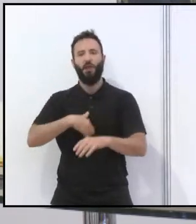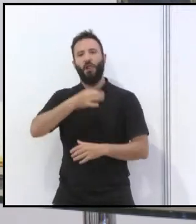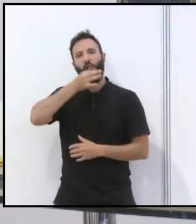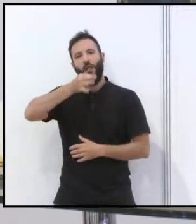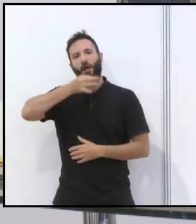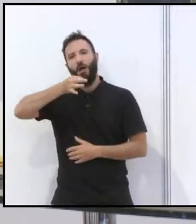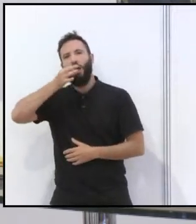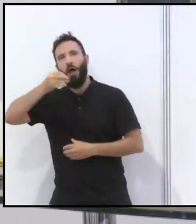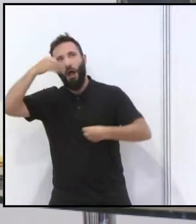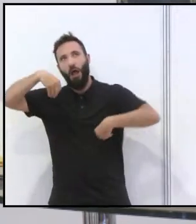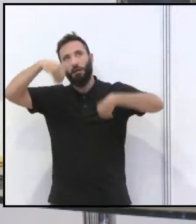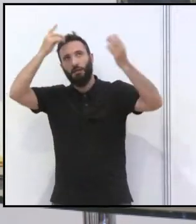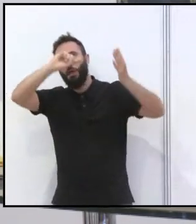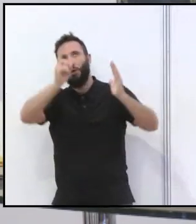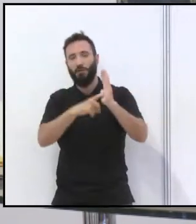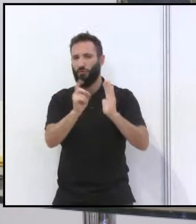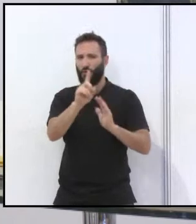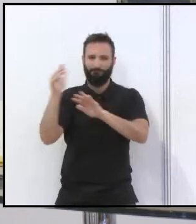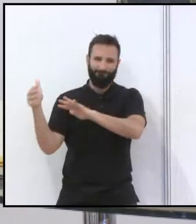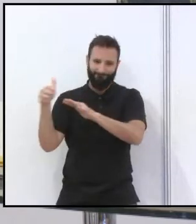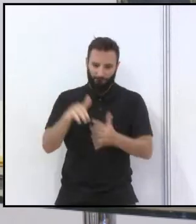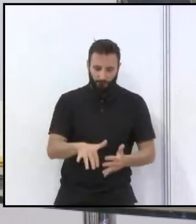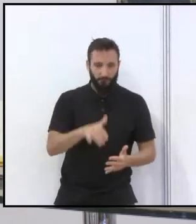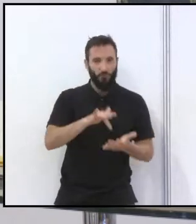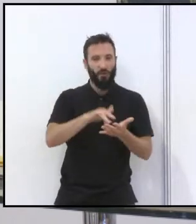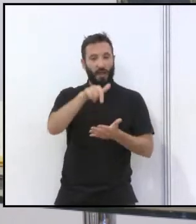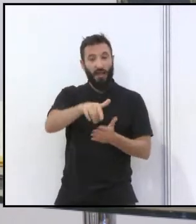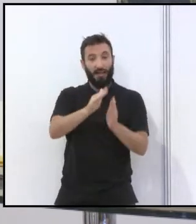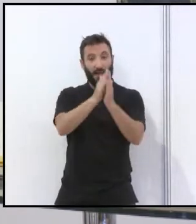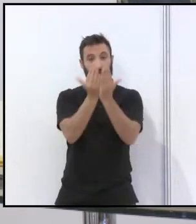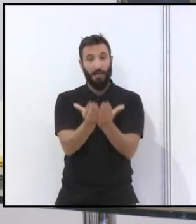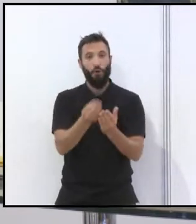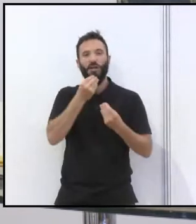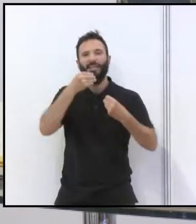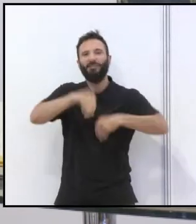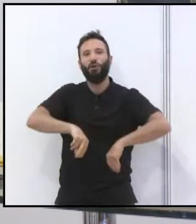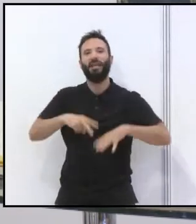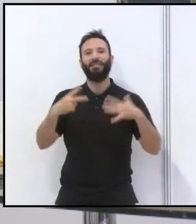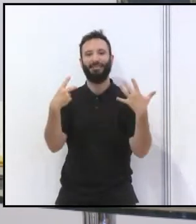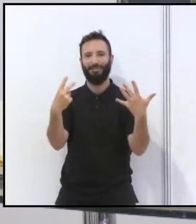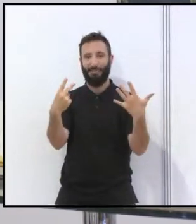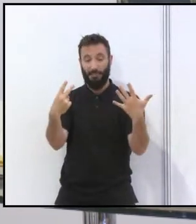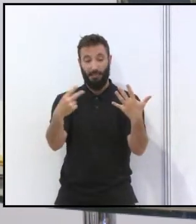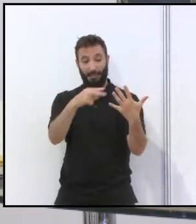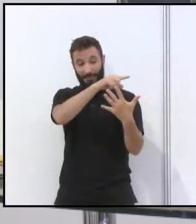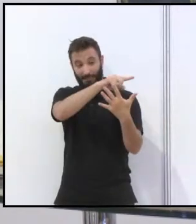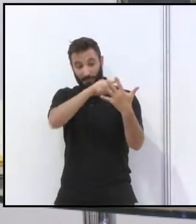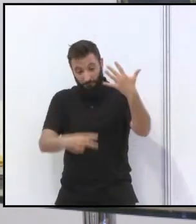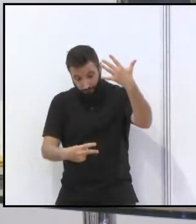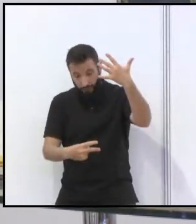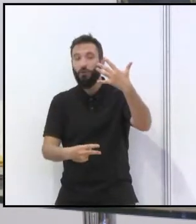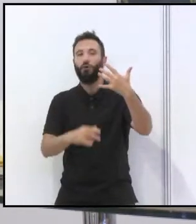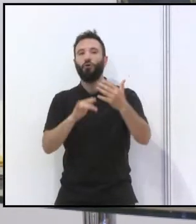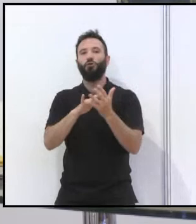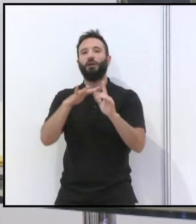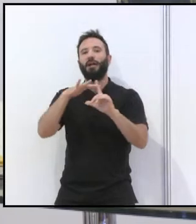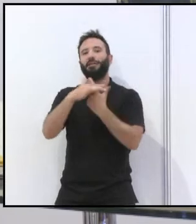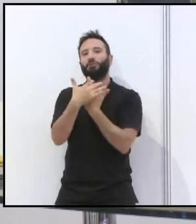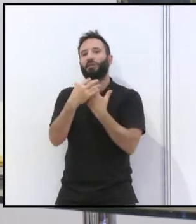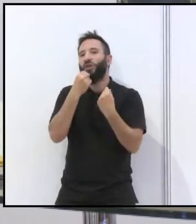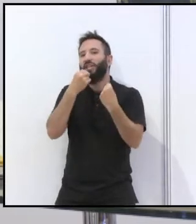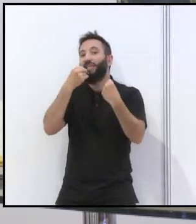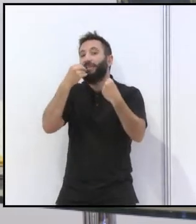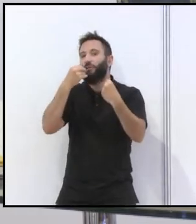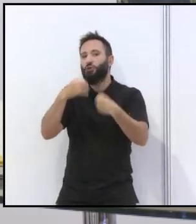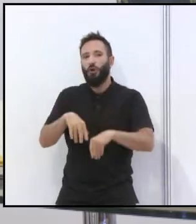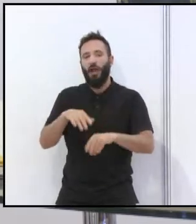absolutamente abstracta, aquí hay 7 historias que cuentan lo que les sucedió, están contadas